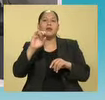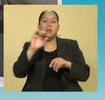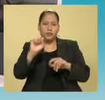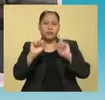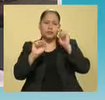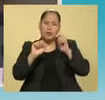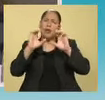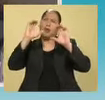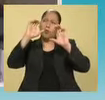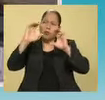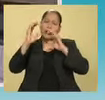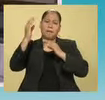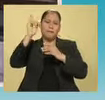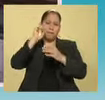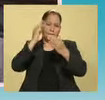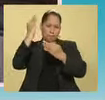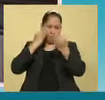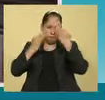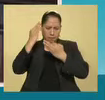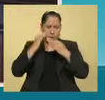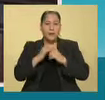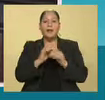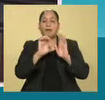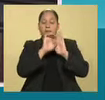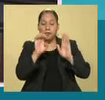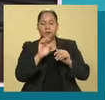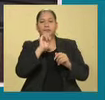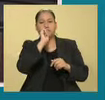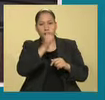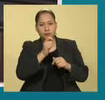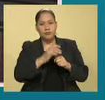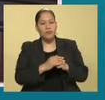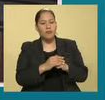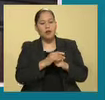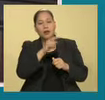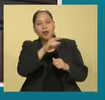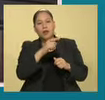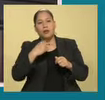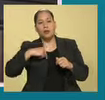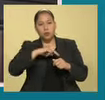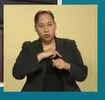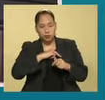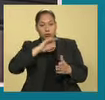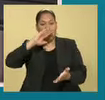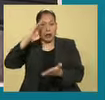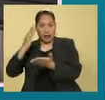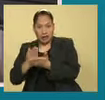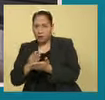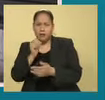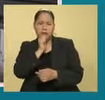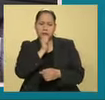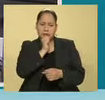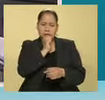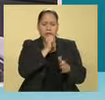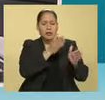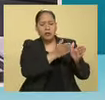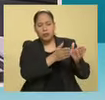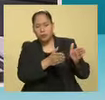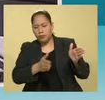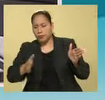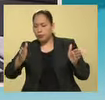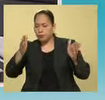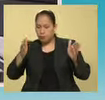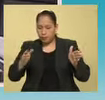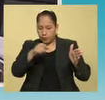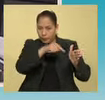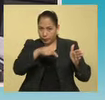propuesta es la transición, y hablamos de transición porque no es como una terminación, sino hay un proceso